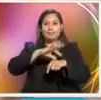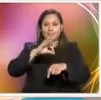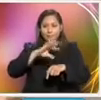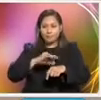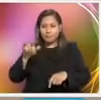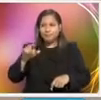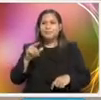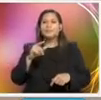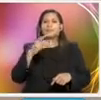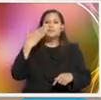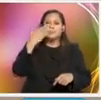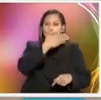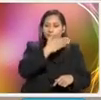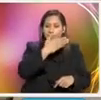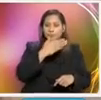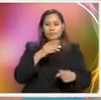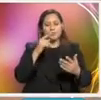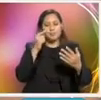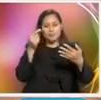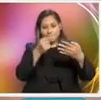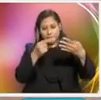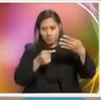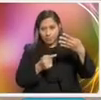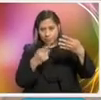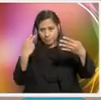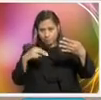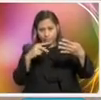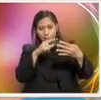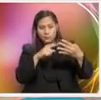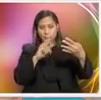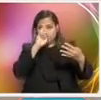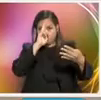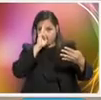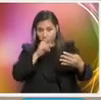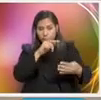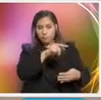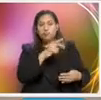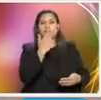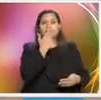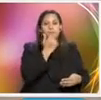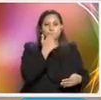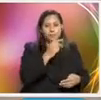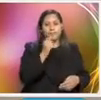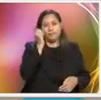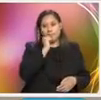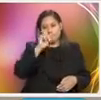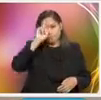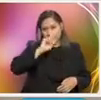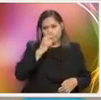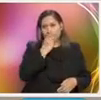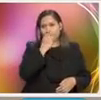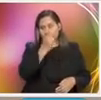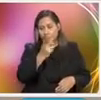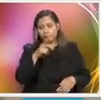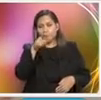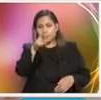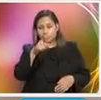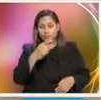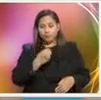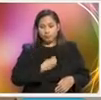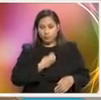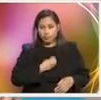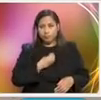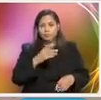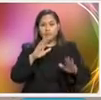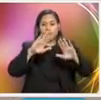dieta paleolítica, la Atkins, todas estas dietas que privan de carbohidrato. Y yo les digo siempre algo, yo tengo un secreto para mantener las